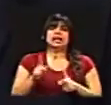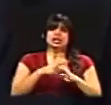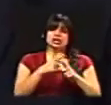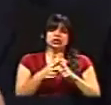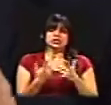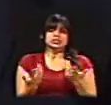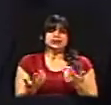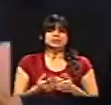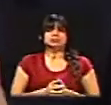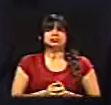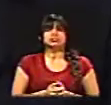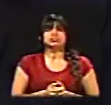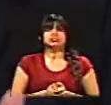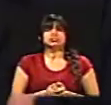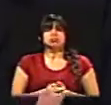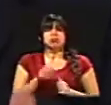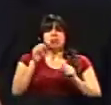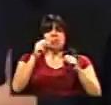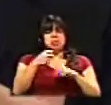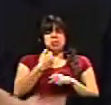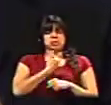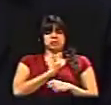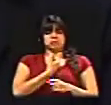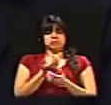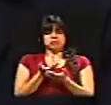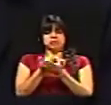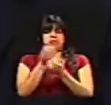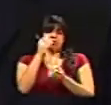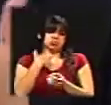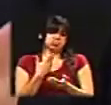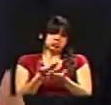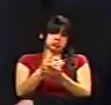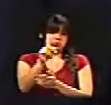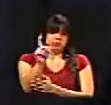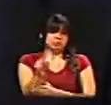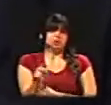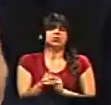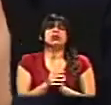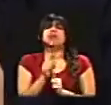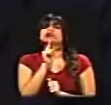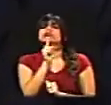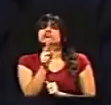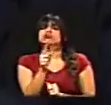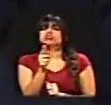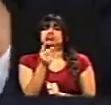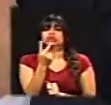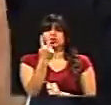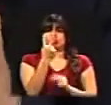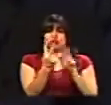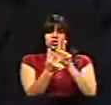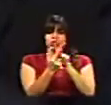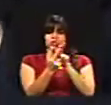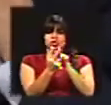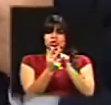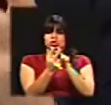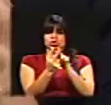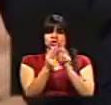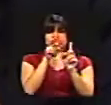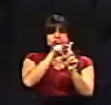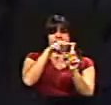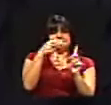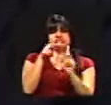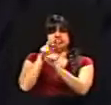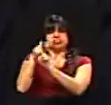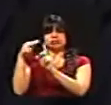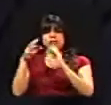Entonces, uno podría plantearse, o le planteo la pregunta, efectivamente estas dos sensibilidades o visiones del